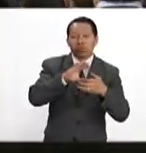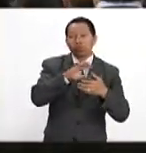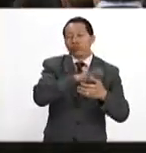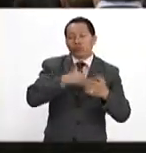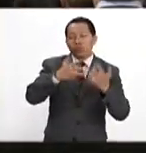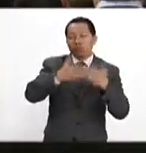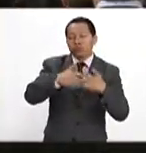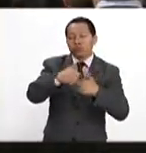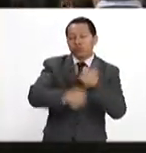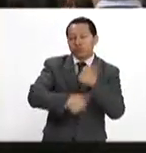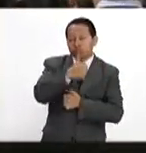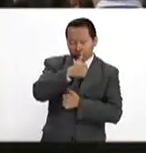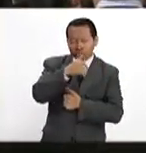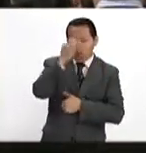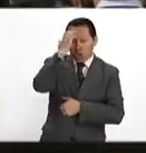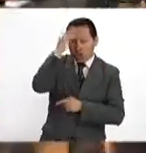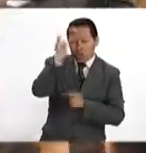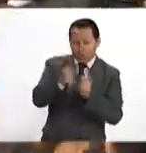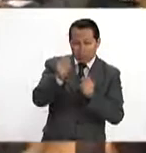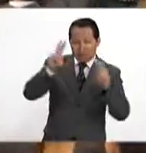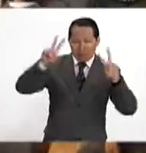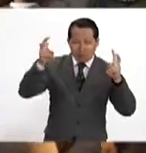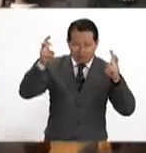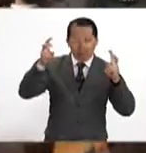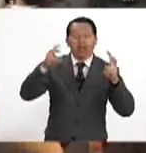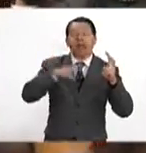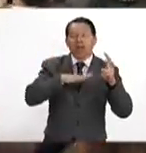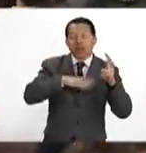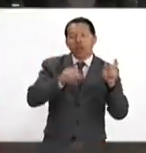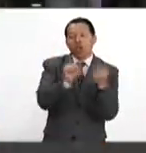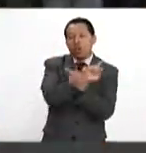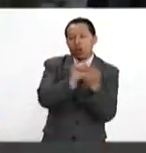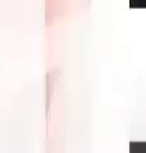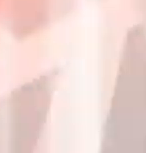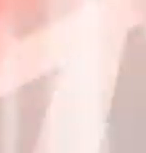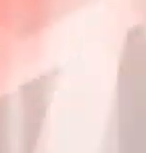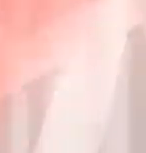evento denominado Convivencia Cultural 2017.